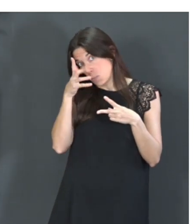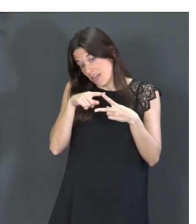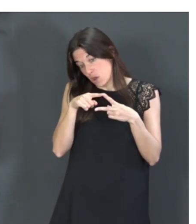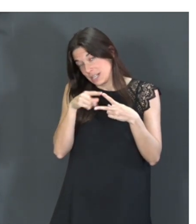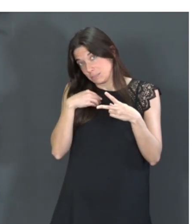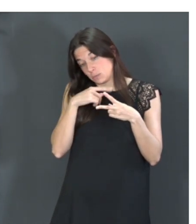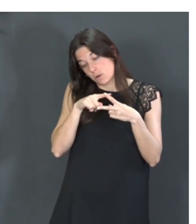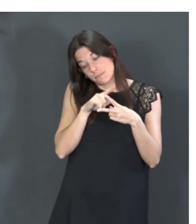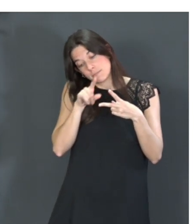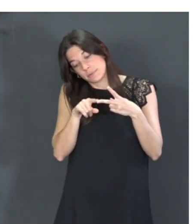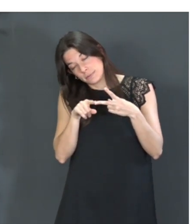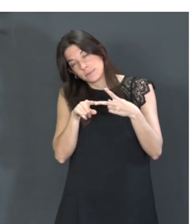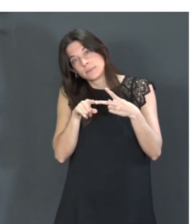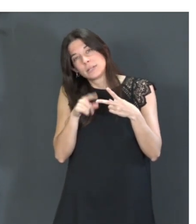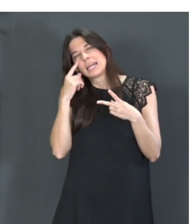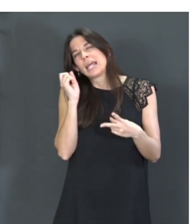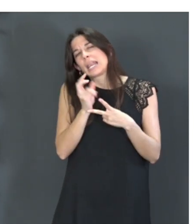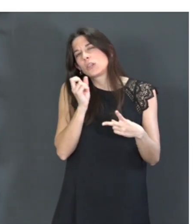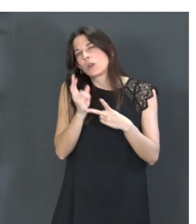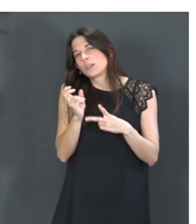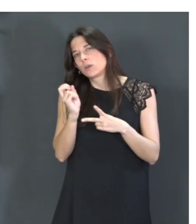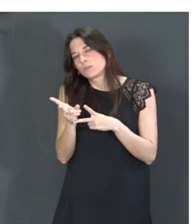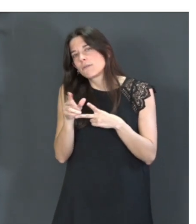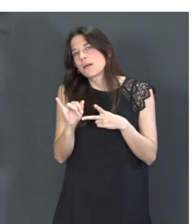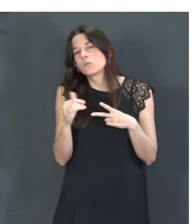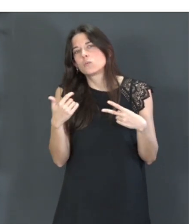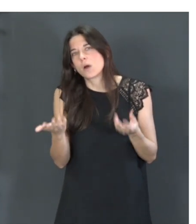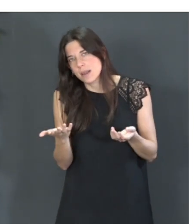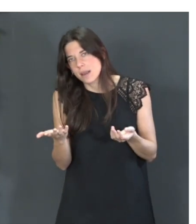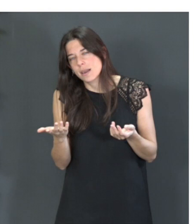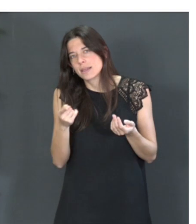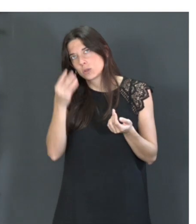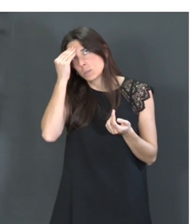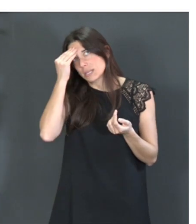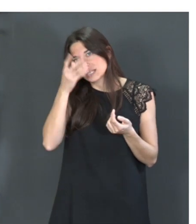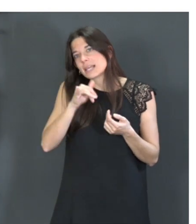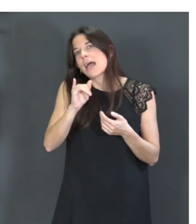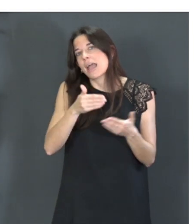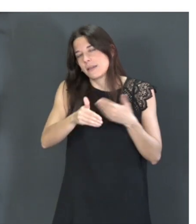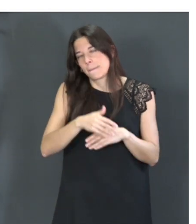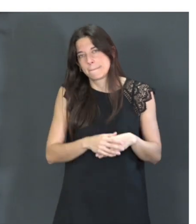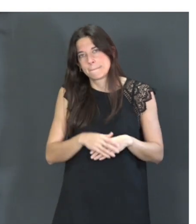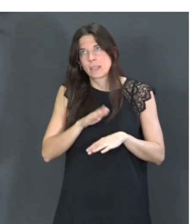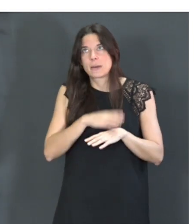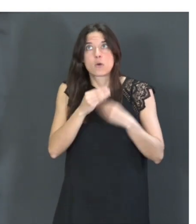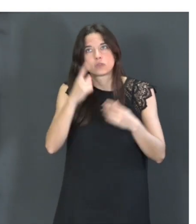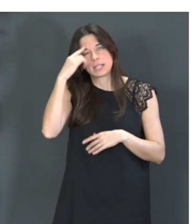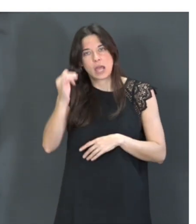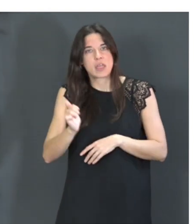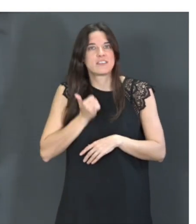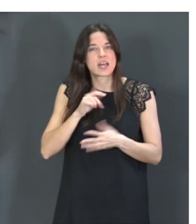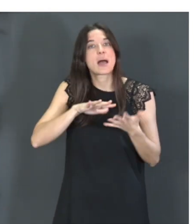estas recomendaciones, ¿qué retos ves que tenemos por delante en el uso de la inteligencia